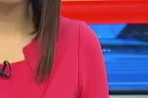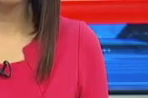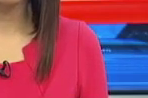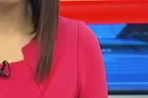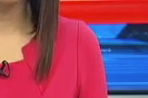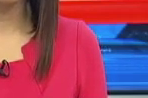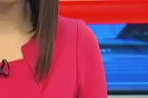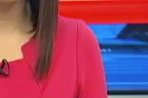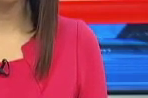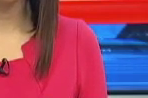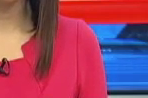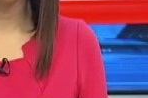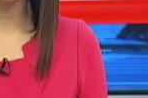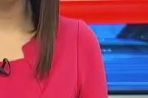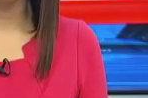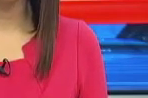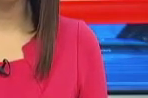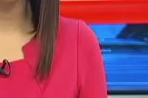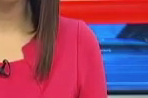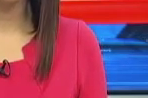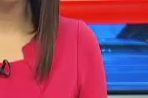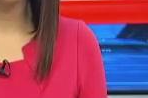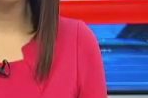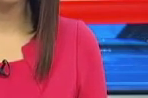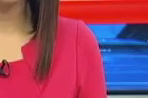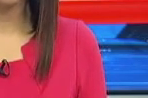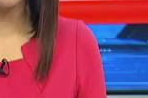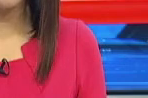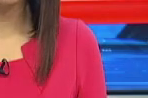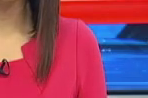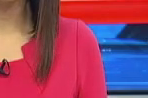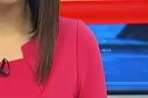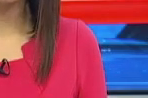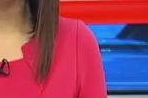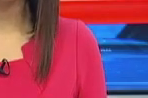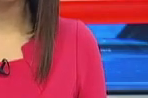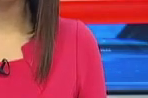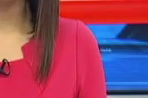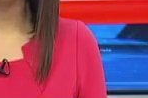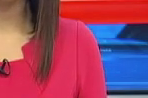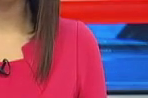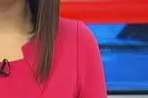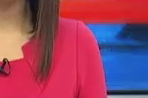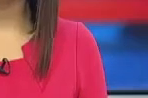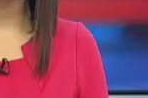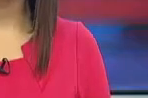spaz@teleamazonas.com. Allí estaremos muy pendientes de sus comentarios, sugerencias, y si quieren conocer un poco más de algún